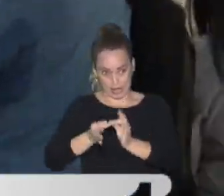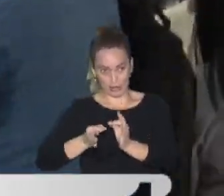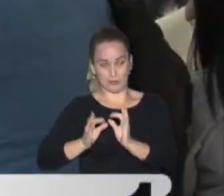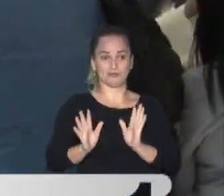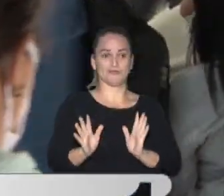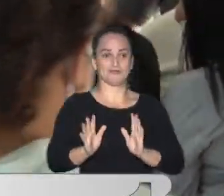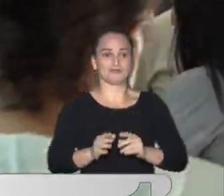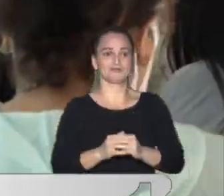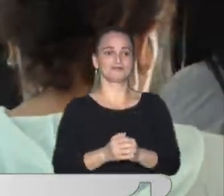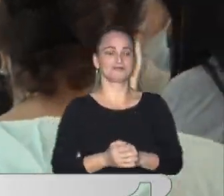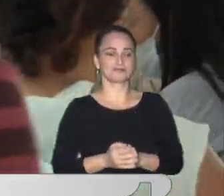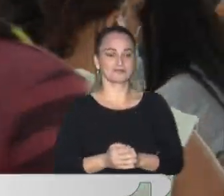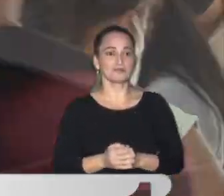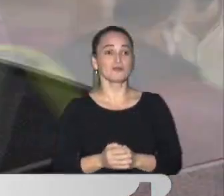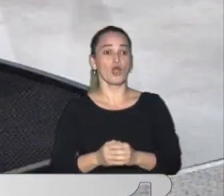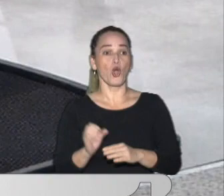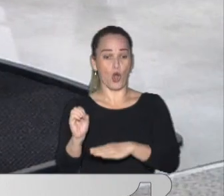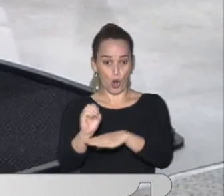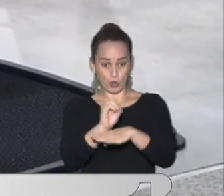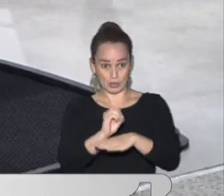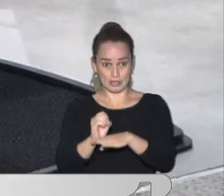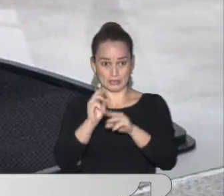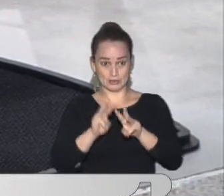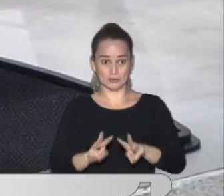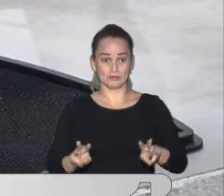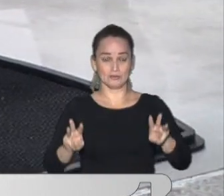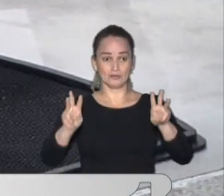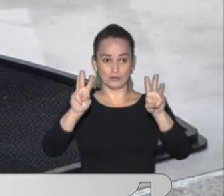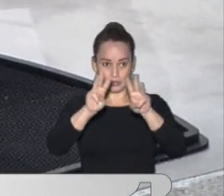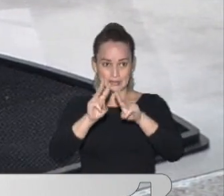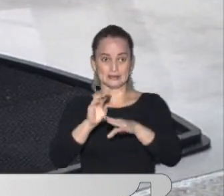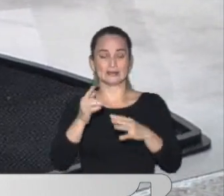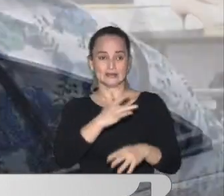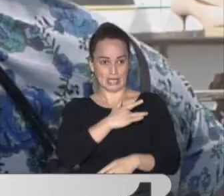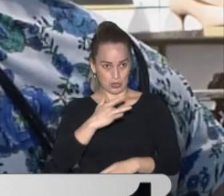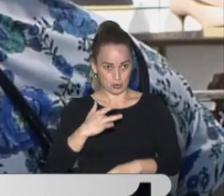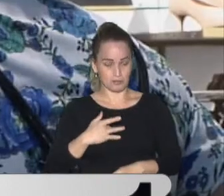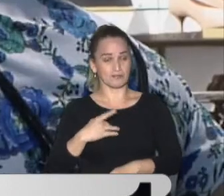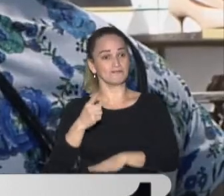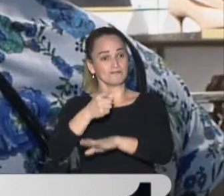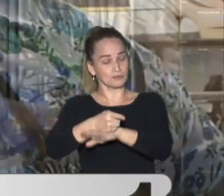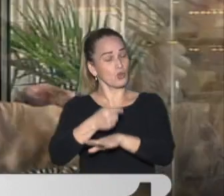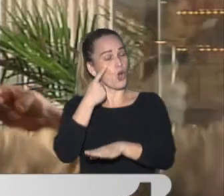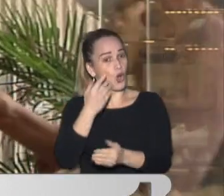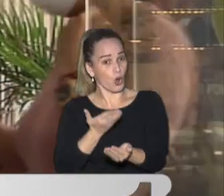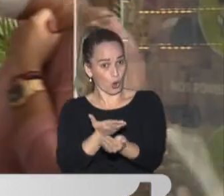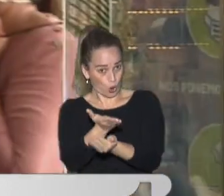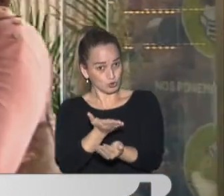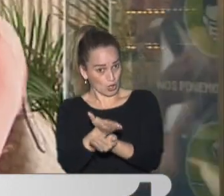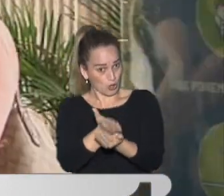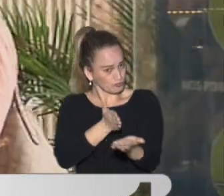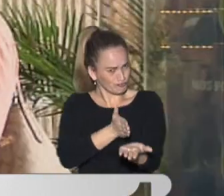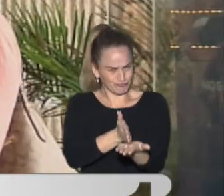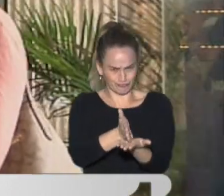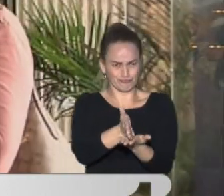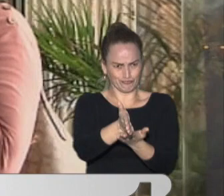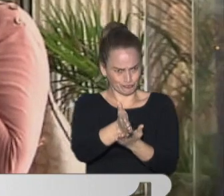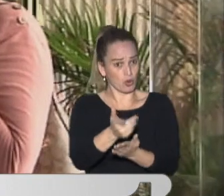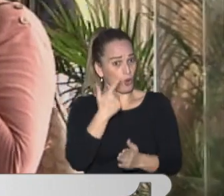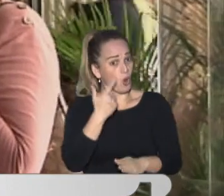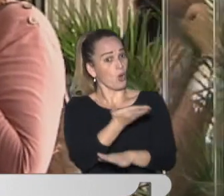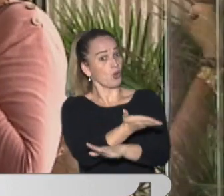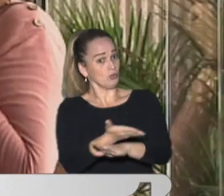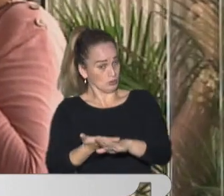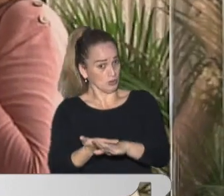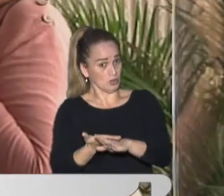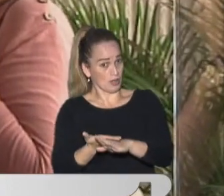últimas literaturas de la Organización Mundial de Salud. Lo que sí se mantiene y se recomienda y exigir, además de